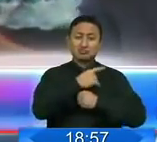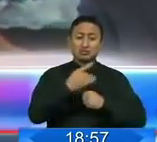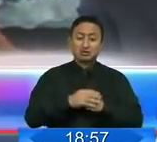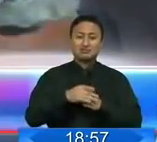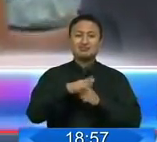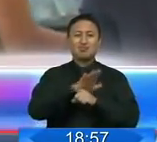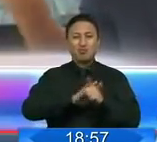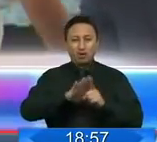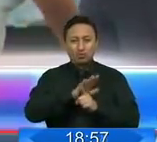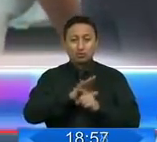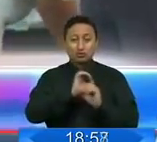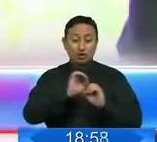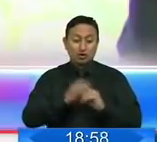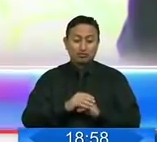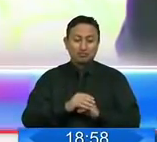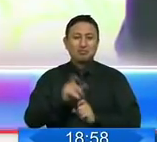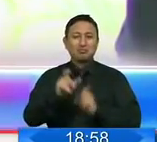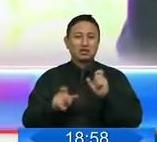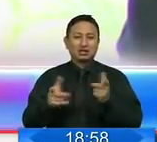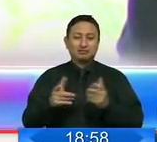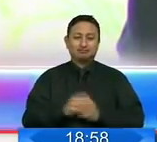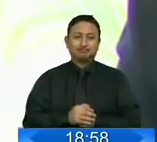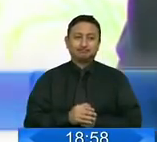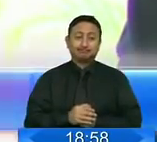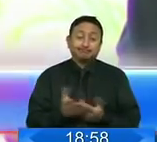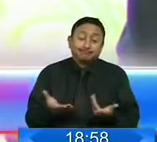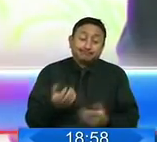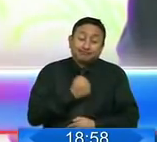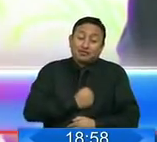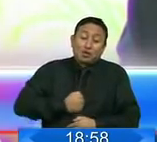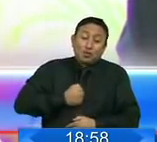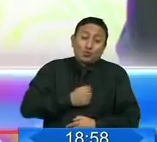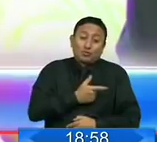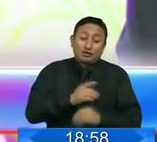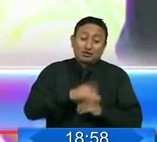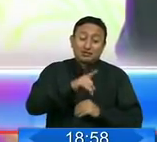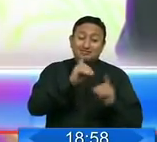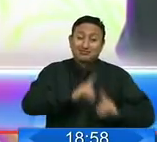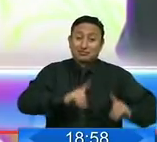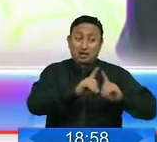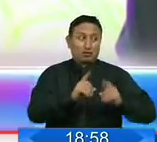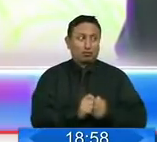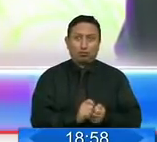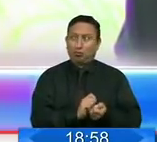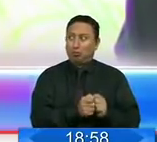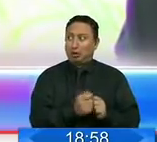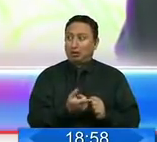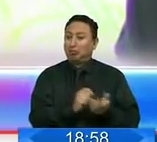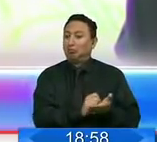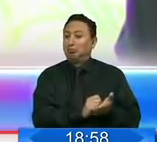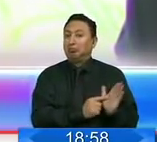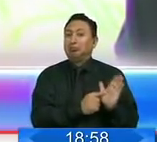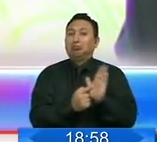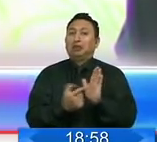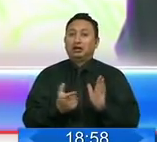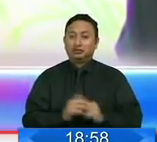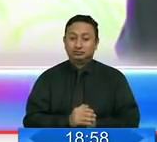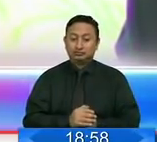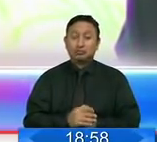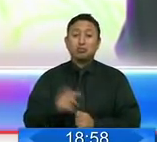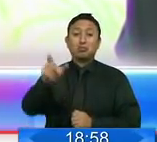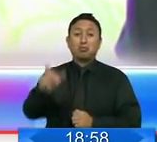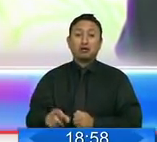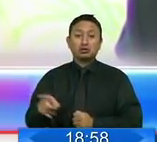al menos vicios. Porque lastimosamente se acostumbraron a alterar las cifras para deslumbrar al país. Si una persona en su